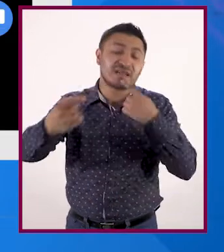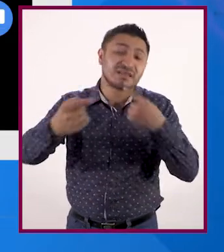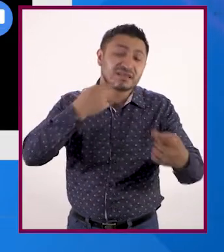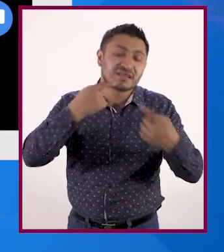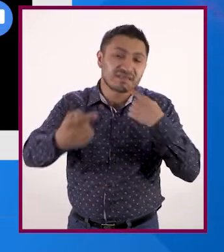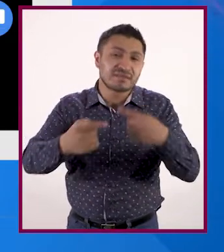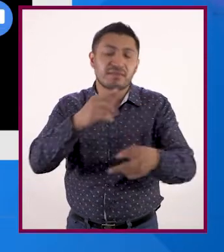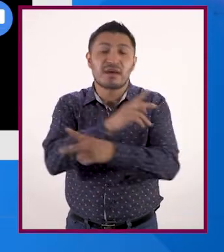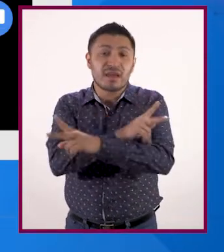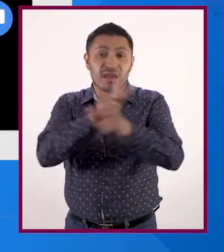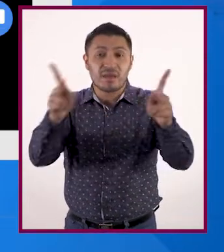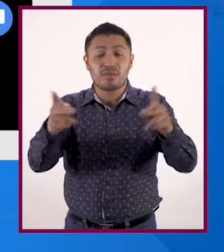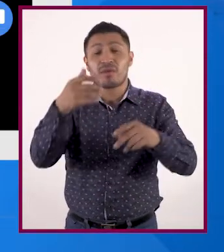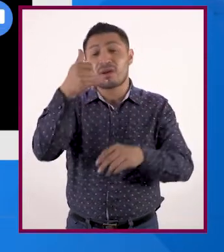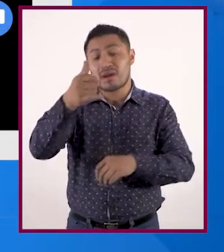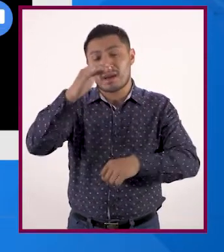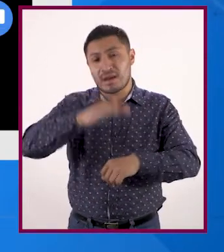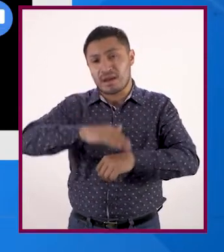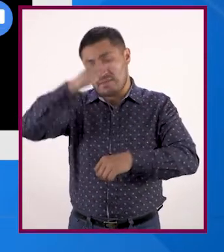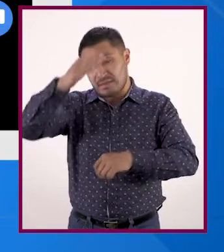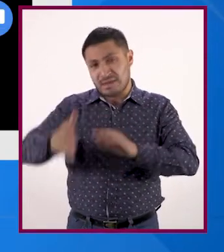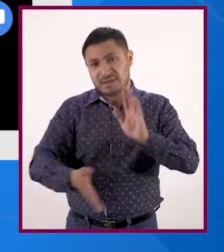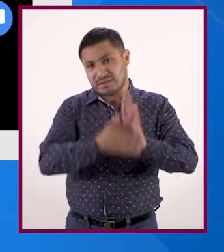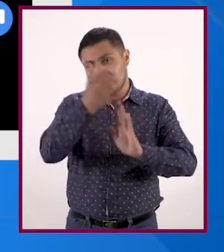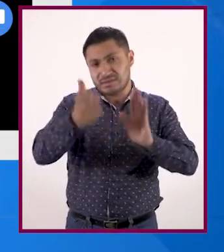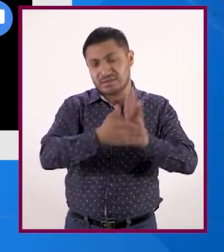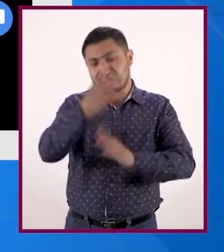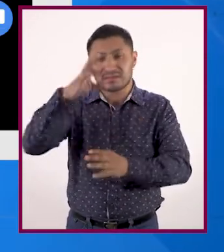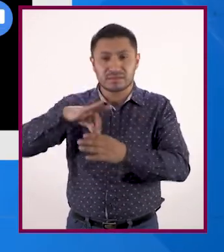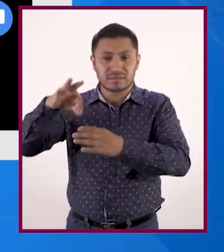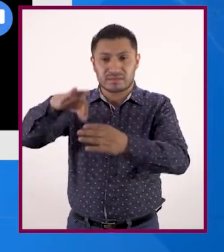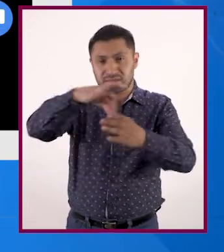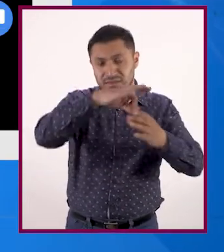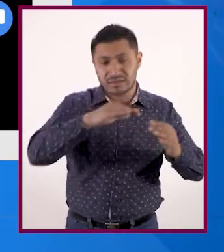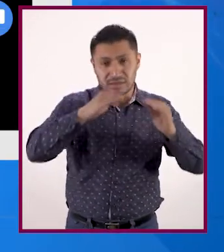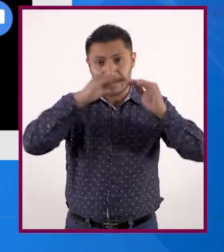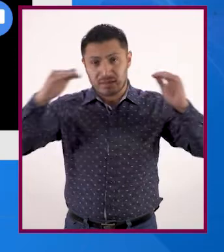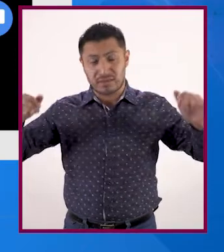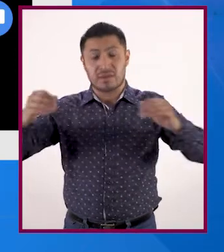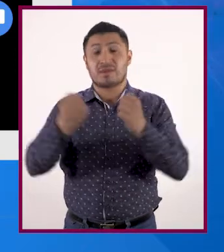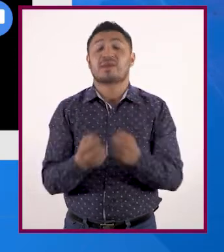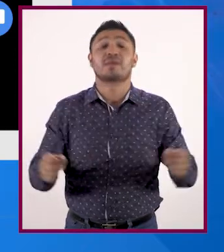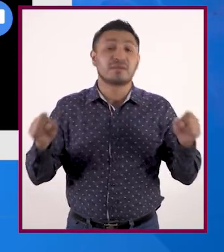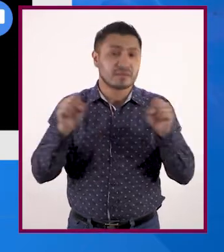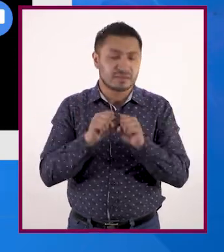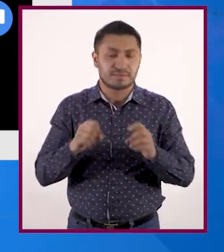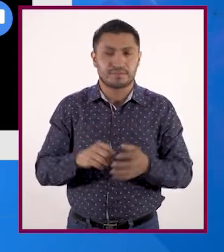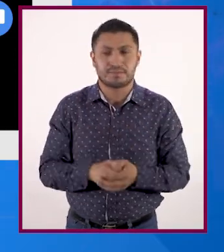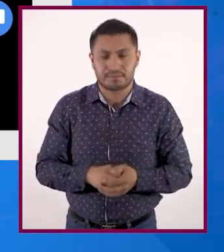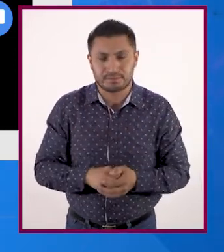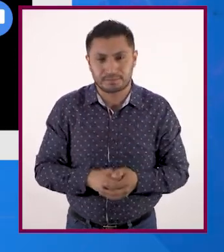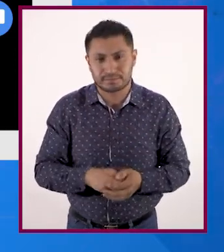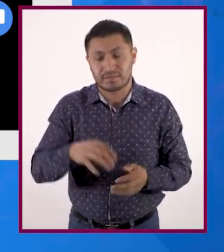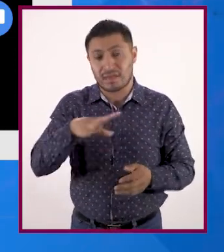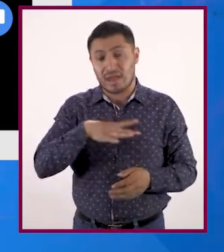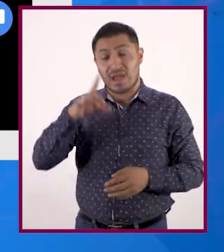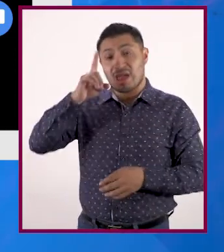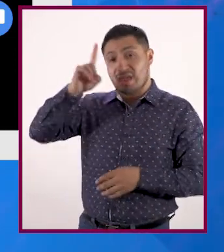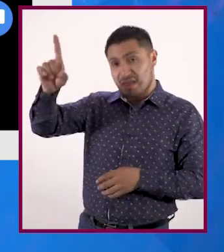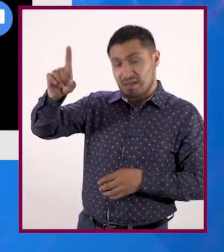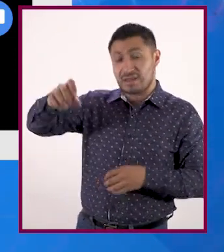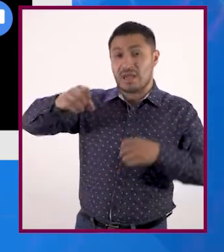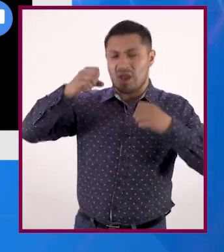supuesto enriquezca toda la construcción democrática de una sociedad hay de hecho existen derechas y